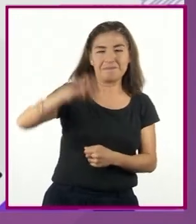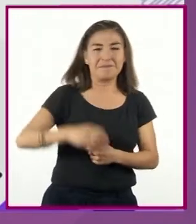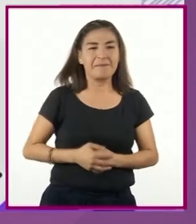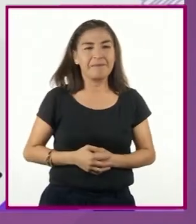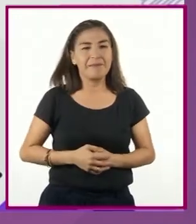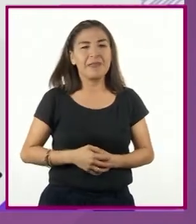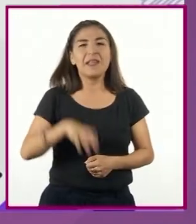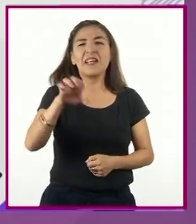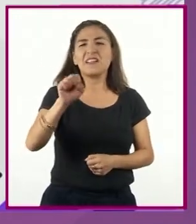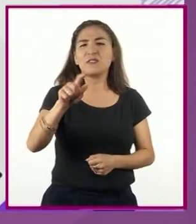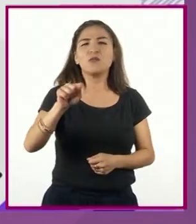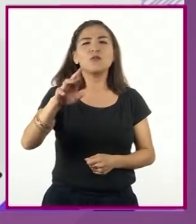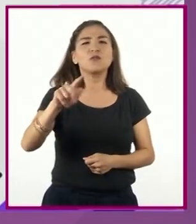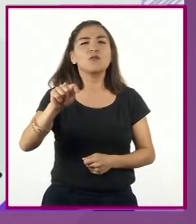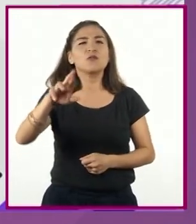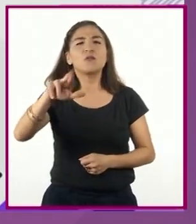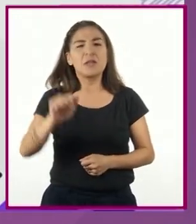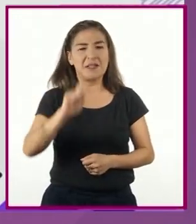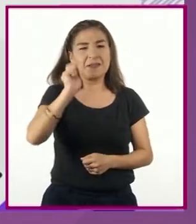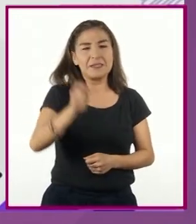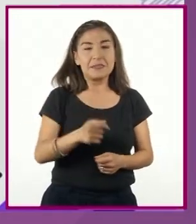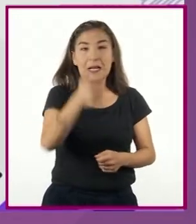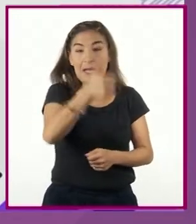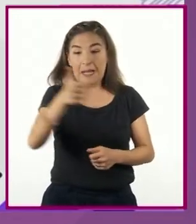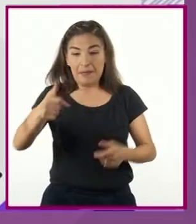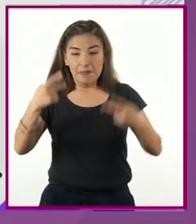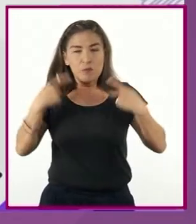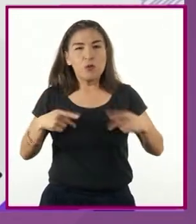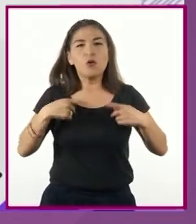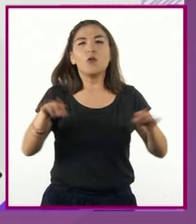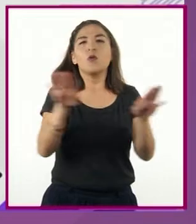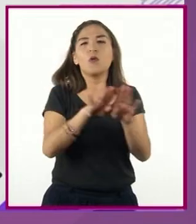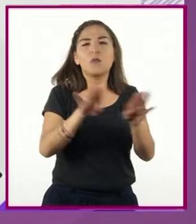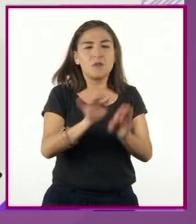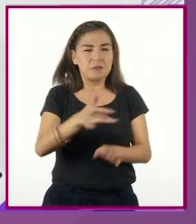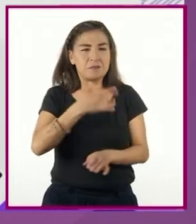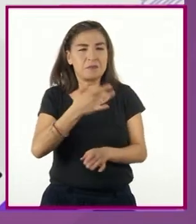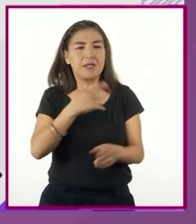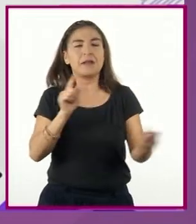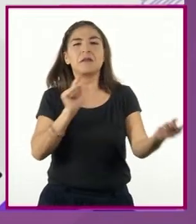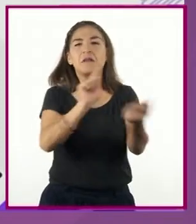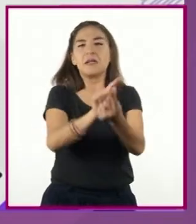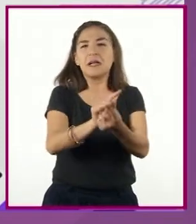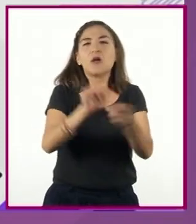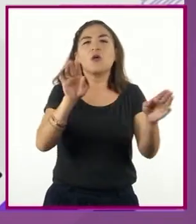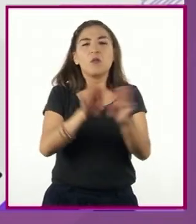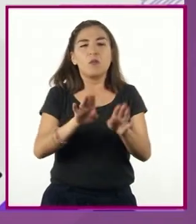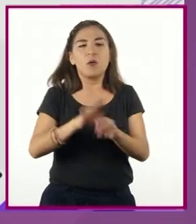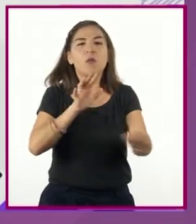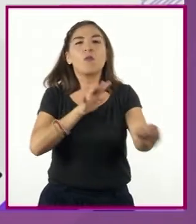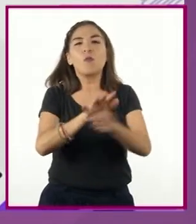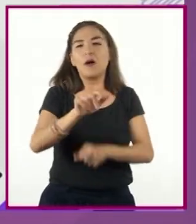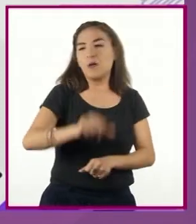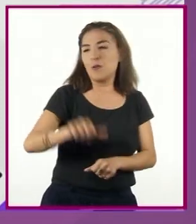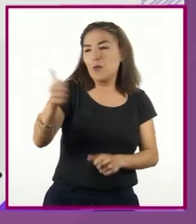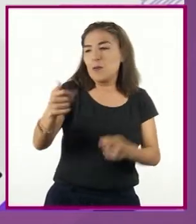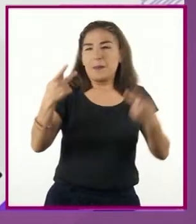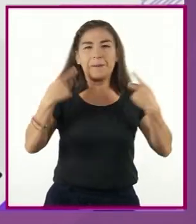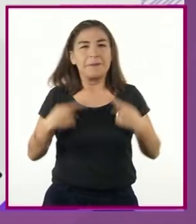estructura. Cada persona ocupa una posición que se relaciona con las posiciones de las y los